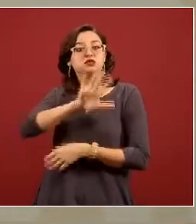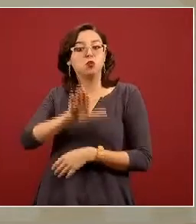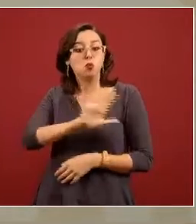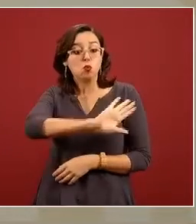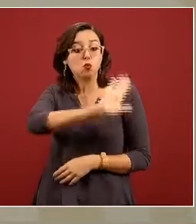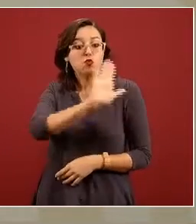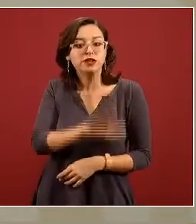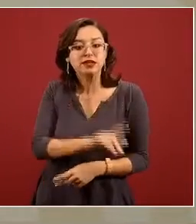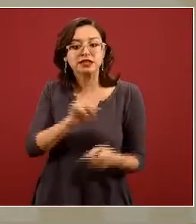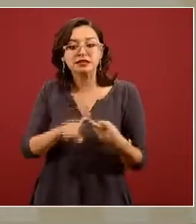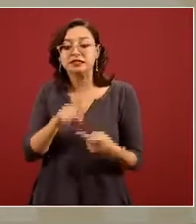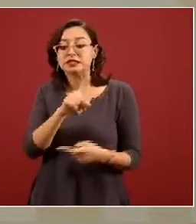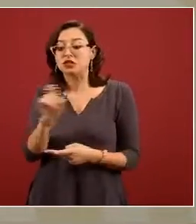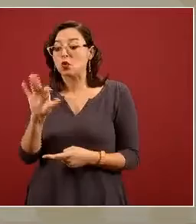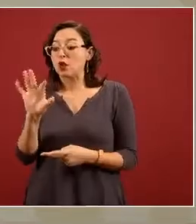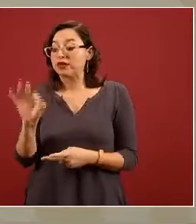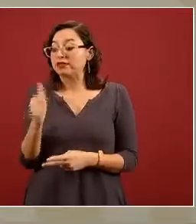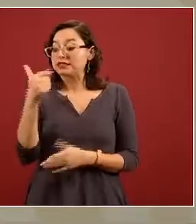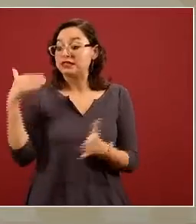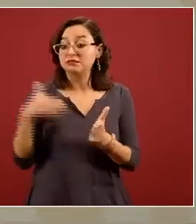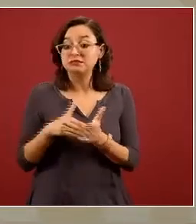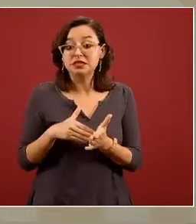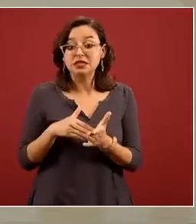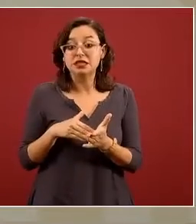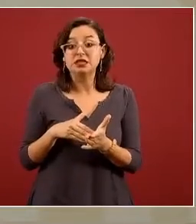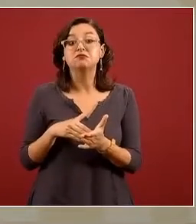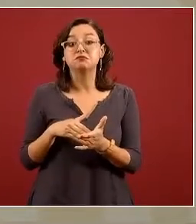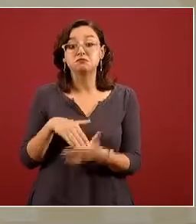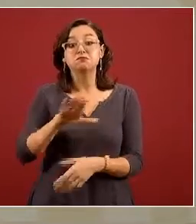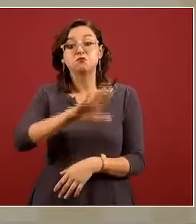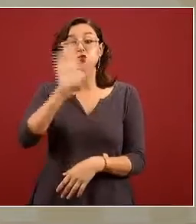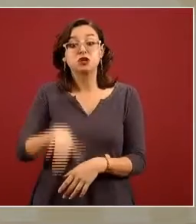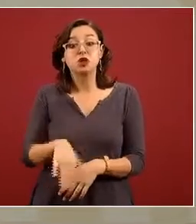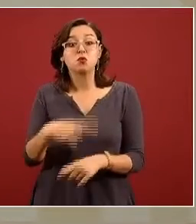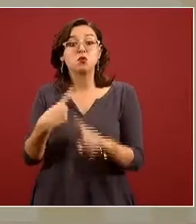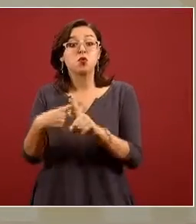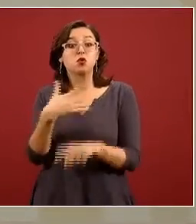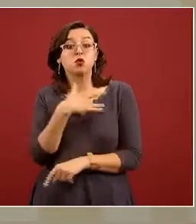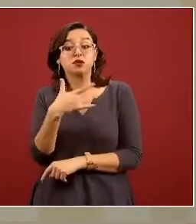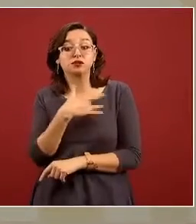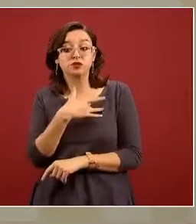de 146,000 murieron por enfermedad cardíaca,